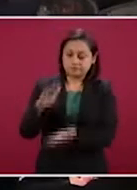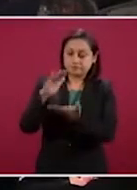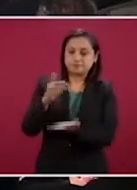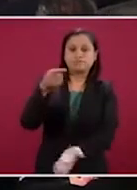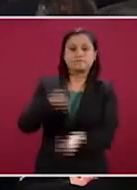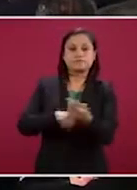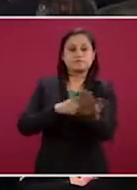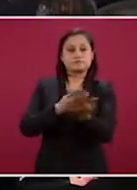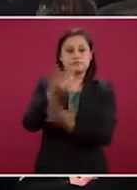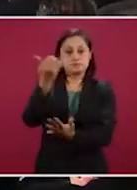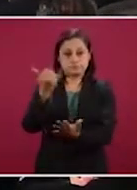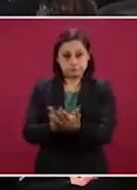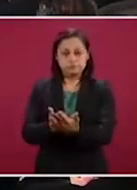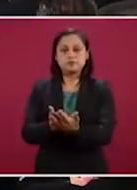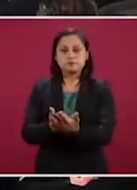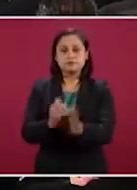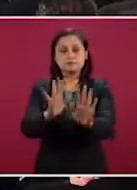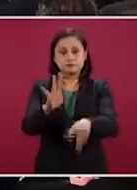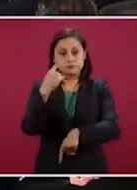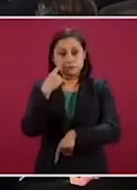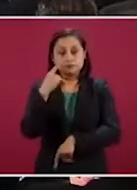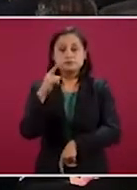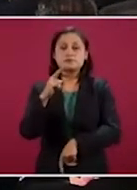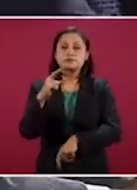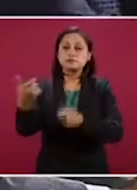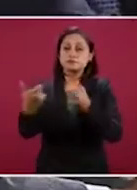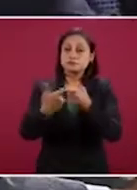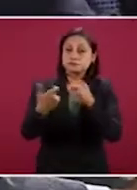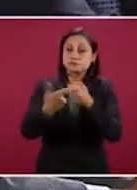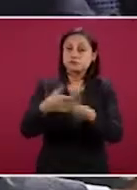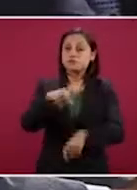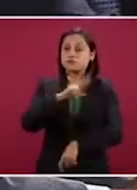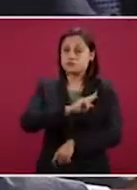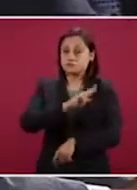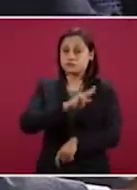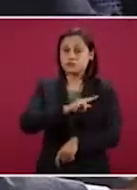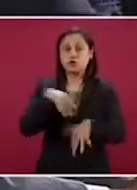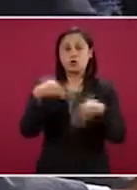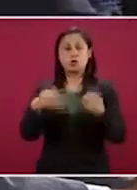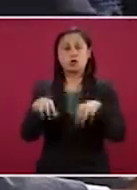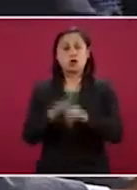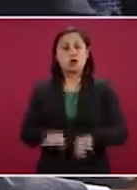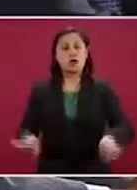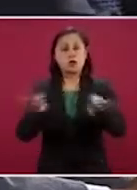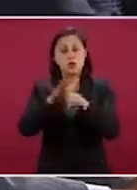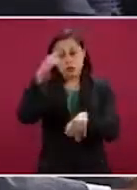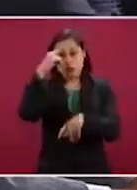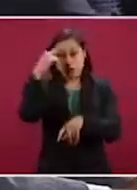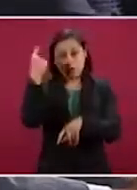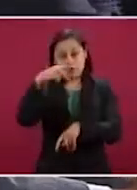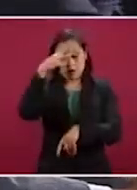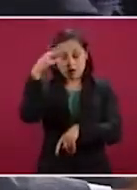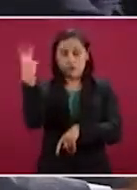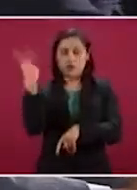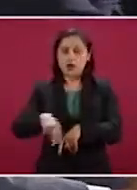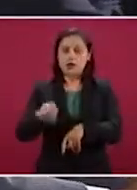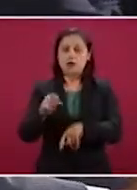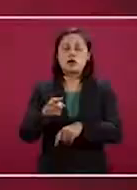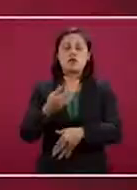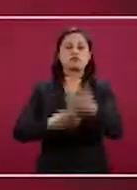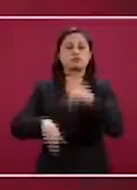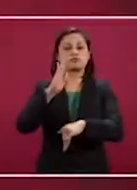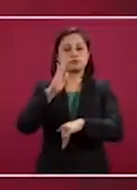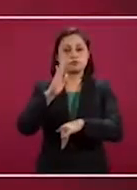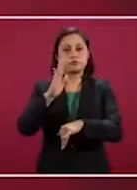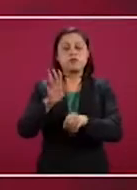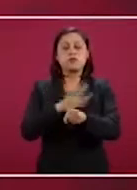La inversión privada es fundamental para detonar el crecimiento y el desarrollo económico de México. Para ello es indispensable